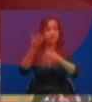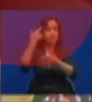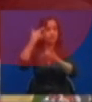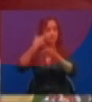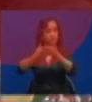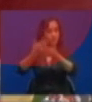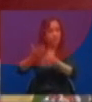12